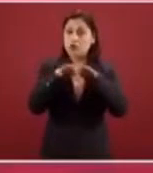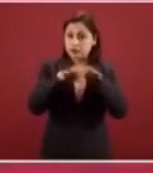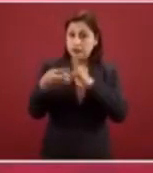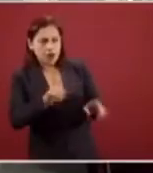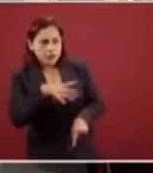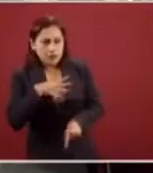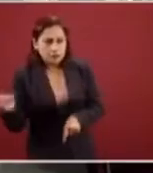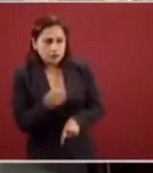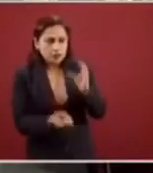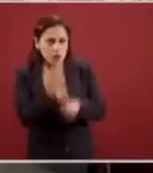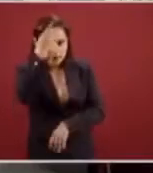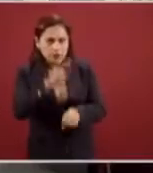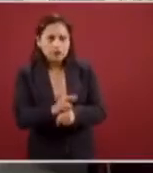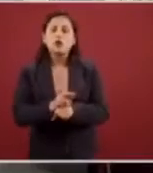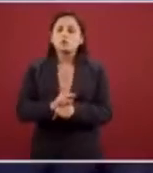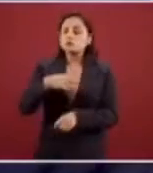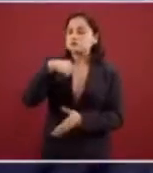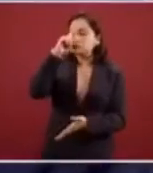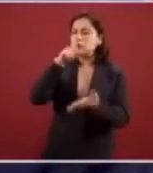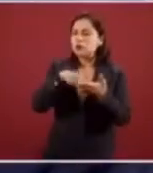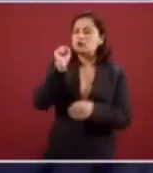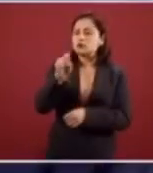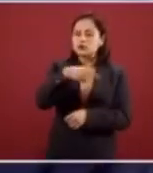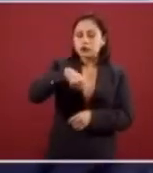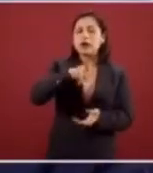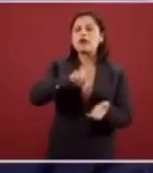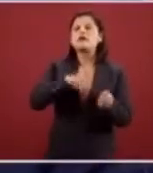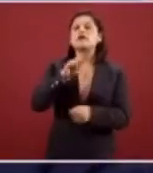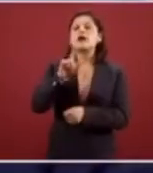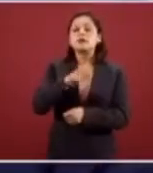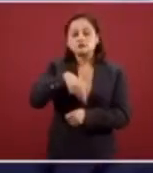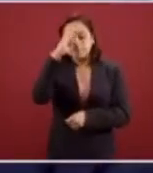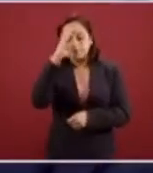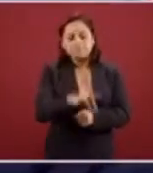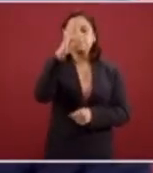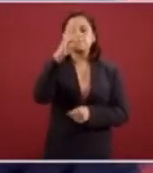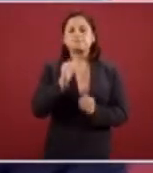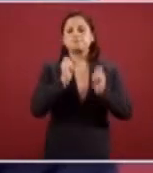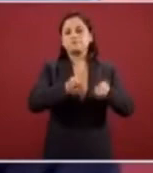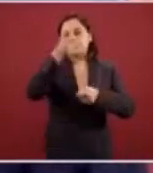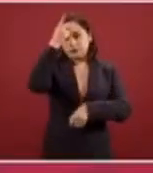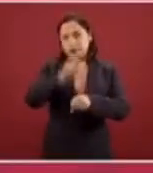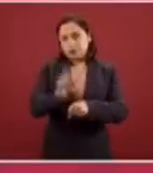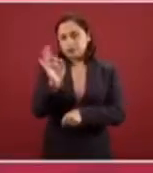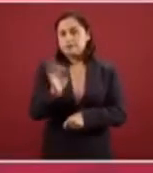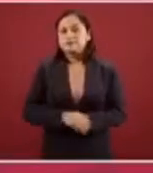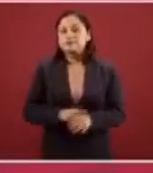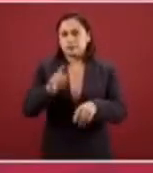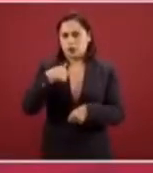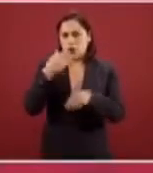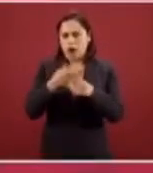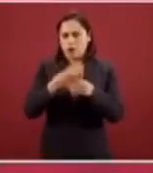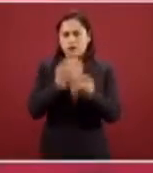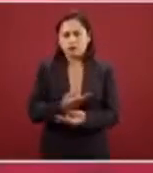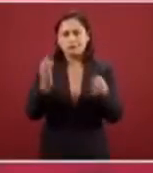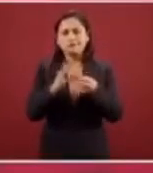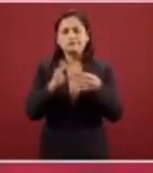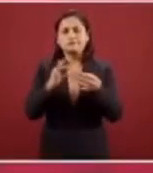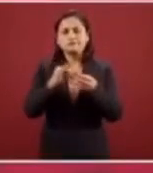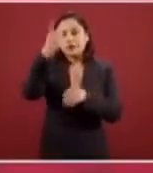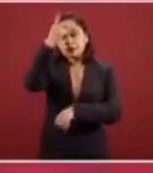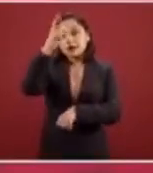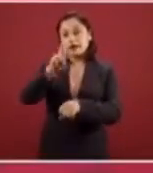como los transitorios. Y también aquí quiero aprovechar para decir que el director de Pemex, en